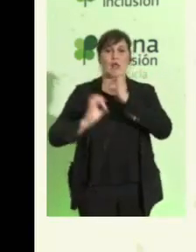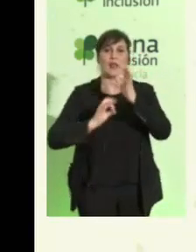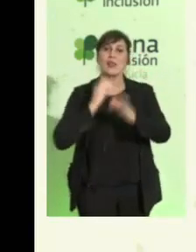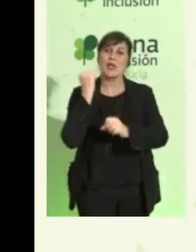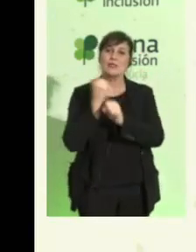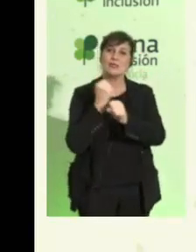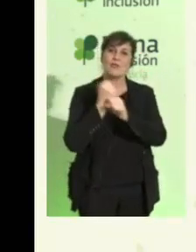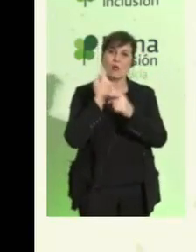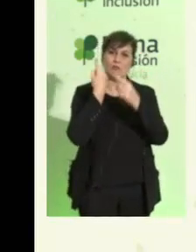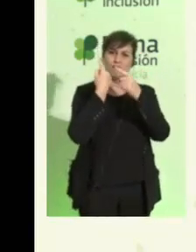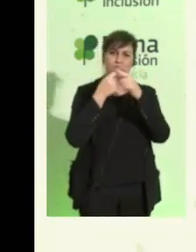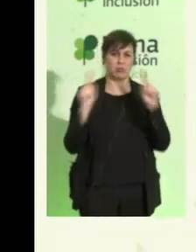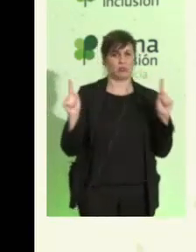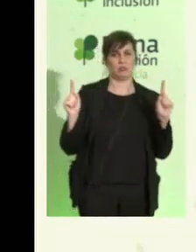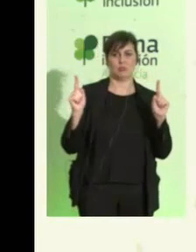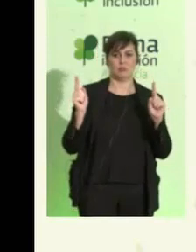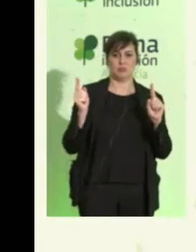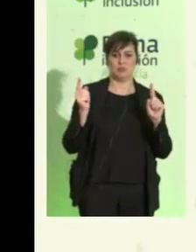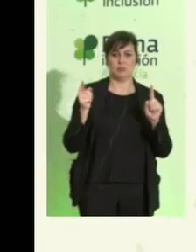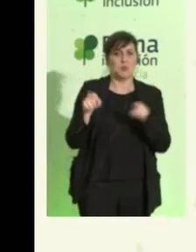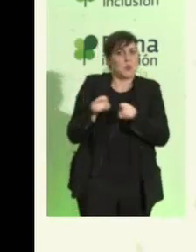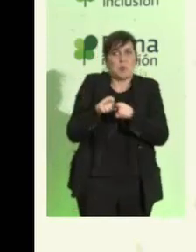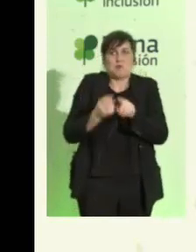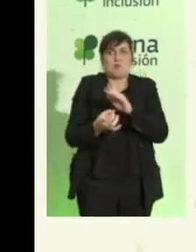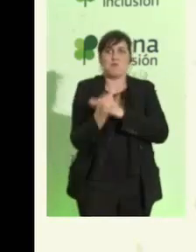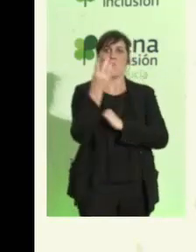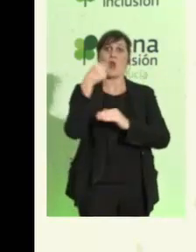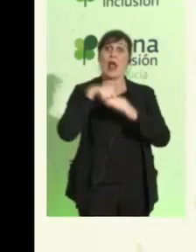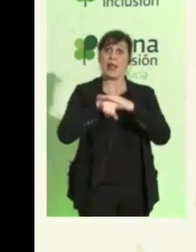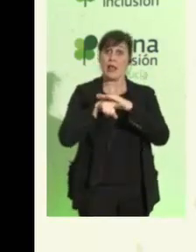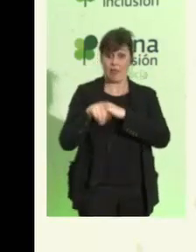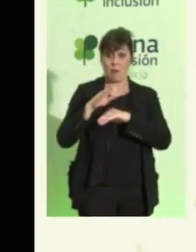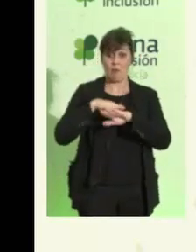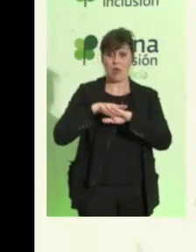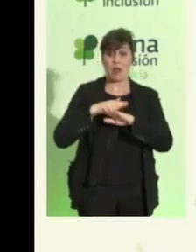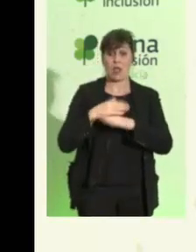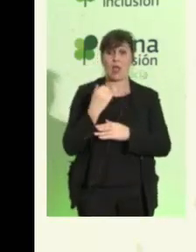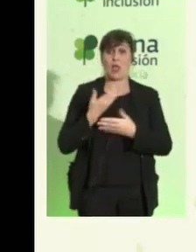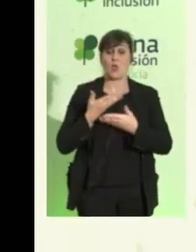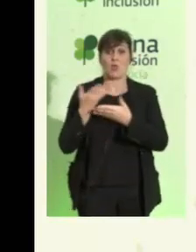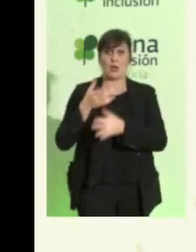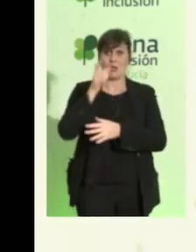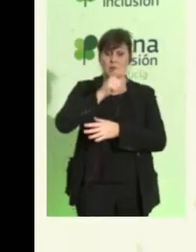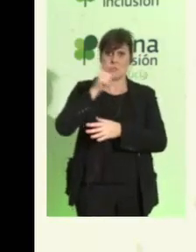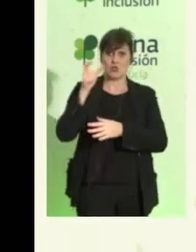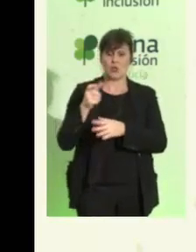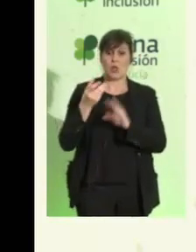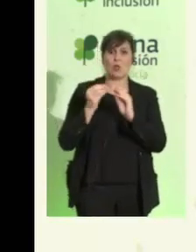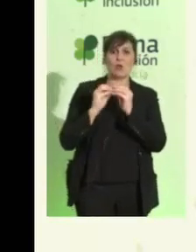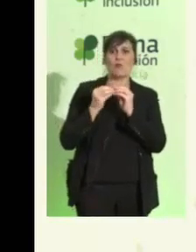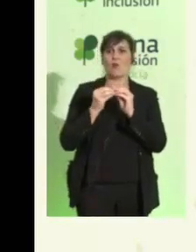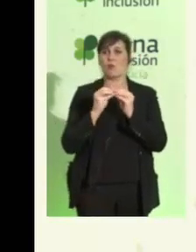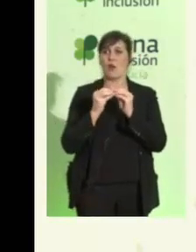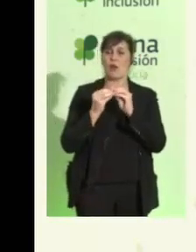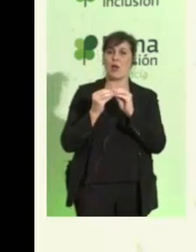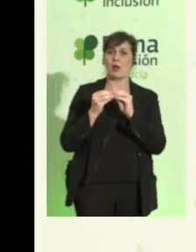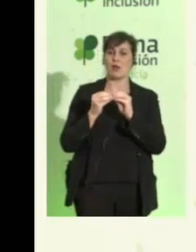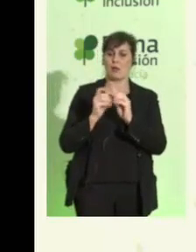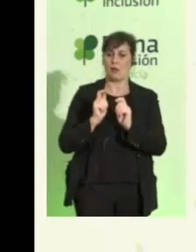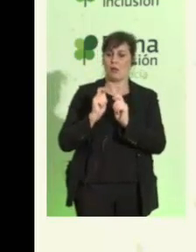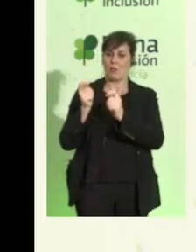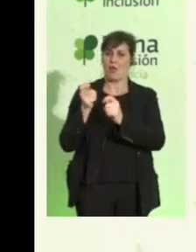agencia que ayudase a las personas de forma que realmente les